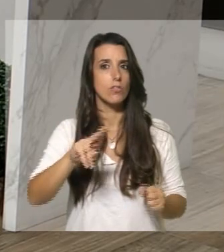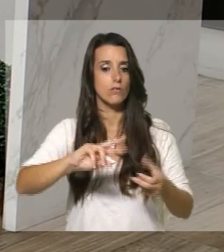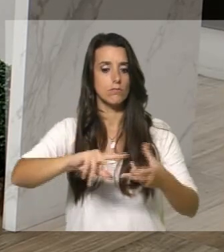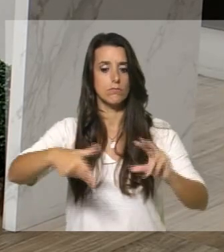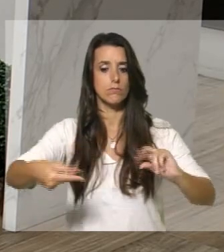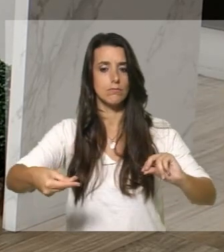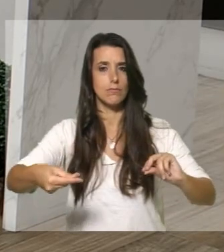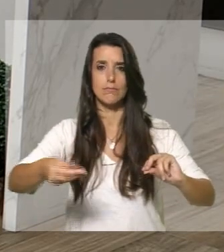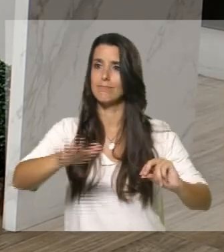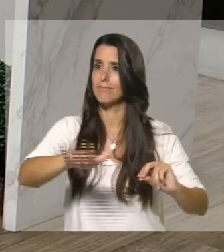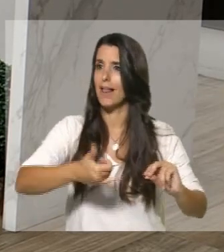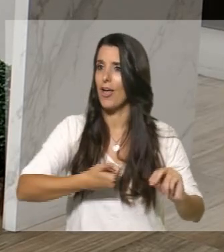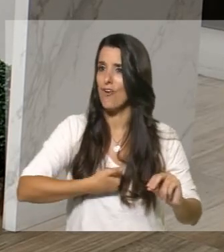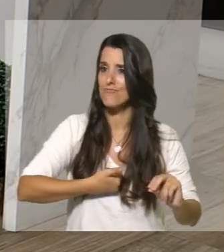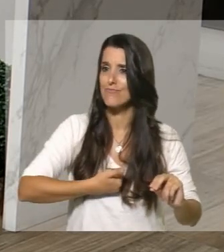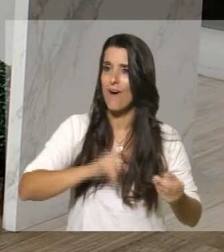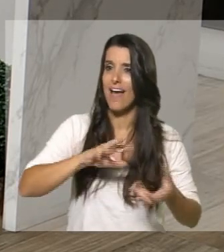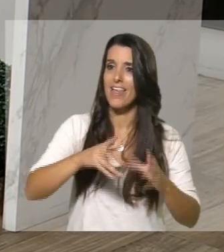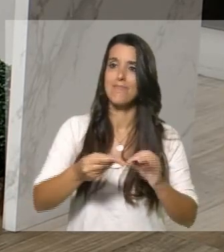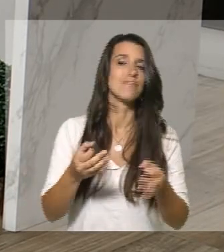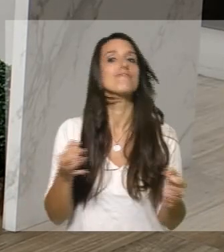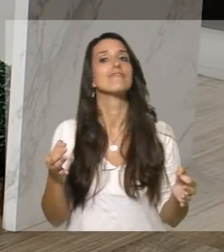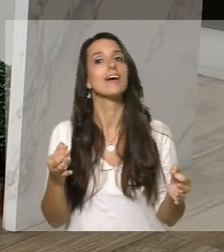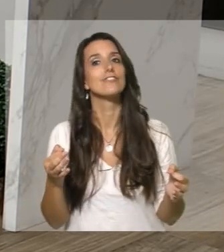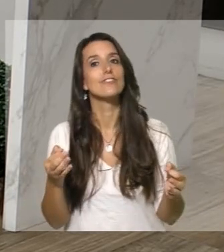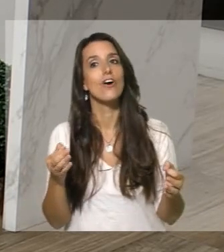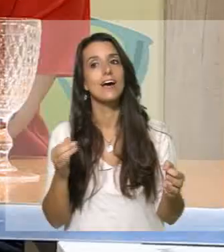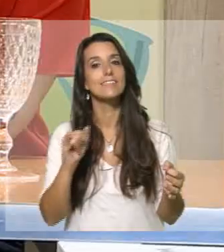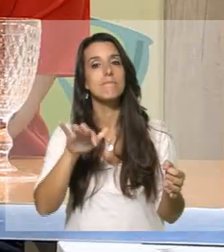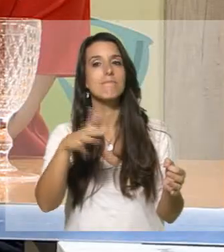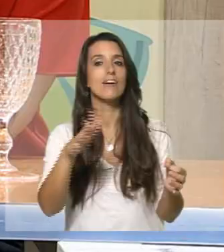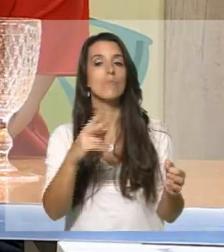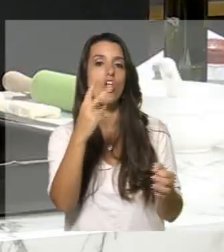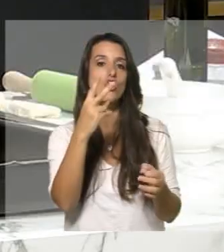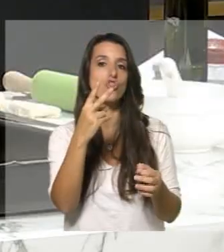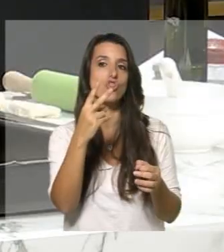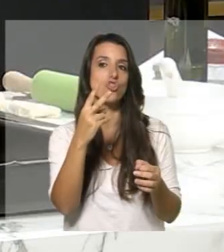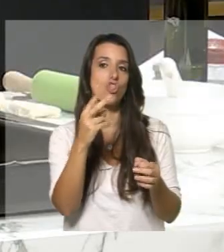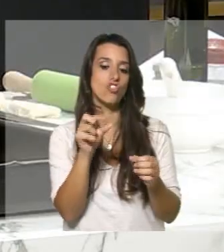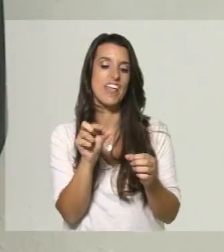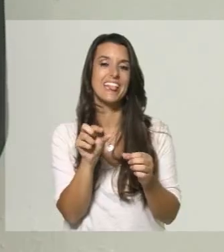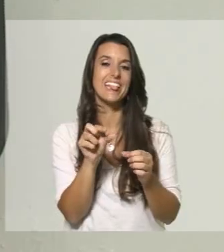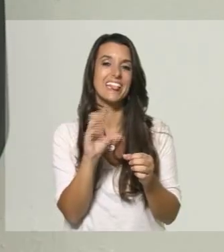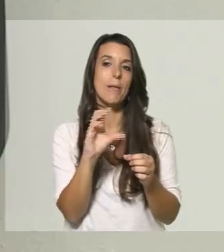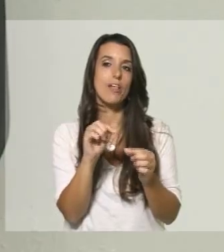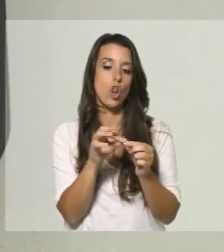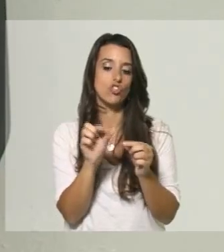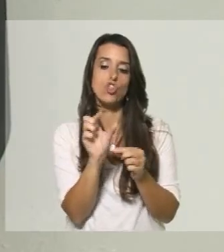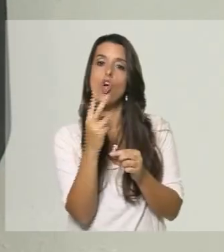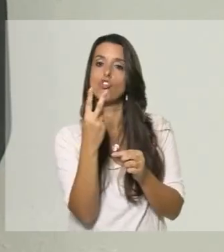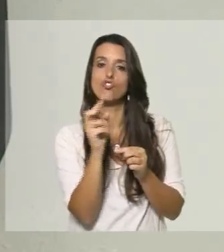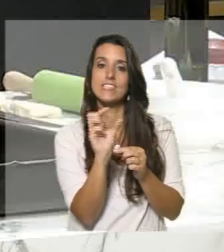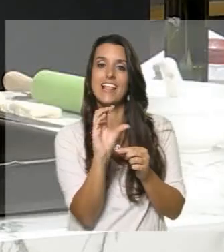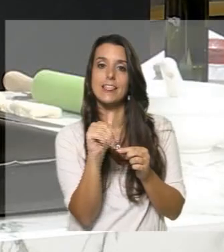palitos vienen con toda el power. Mirá. Miren, los corté más o menos de 2 centímetros. Y después los